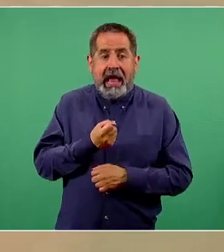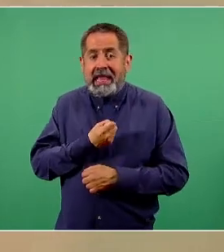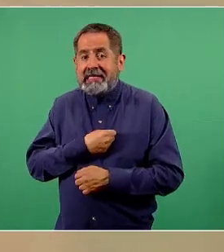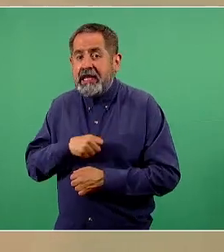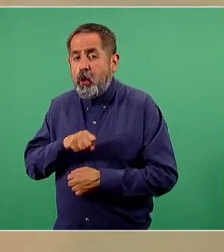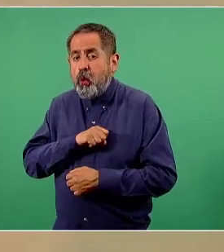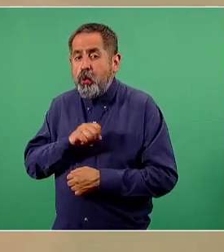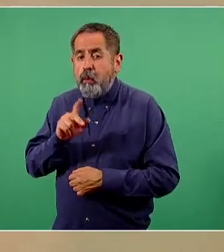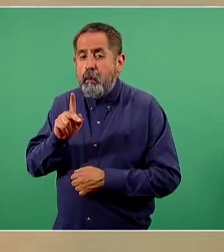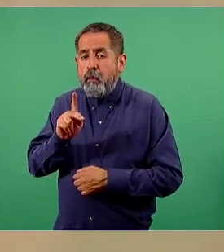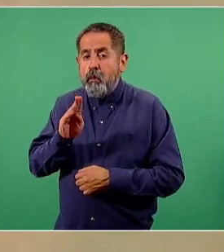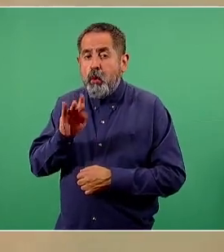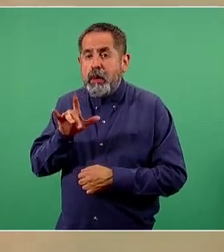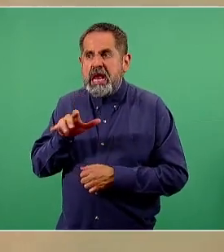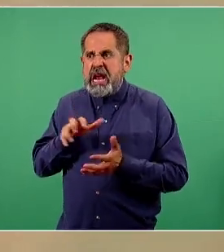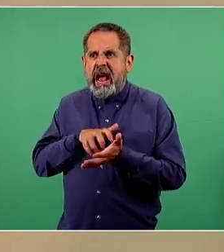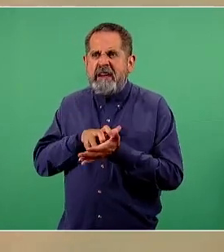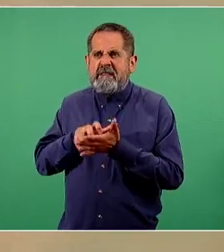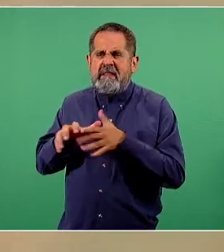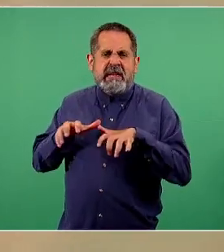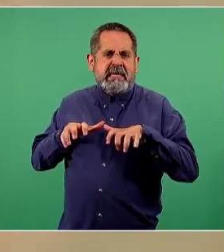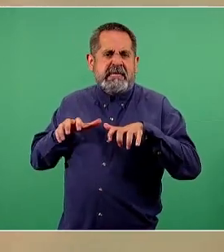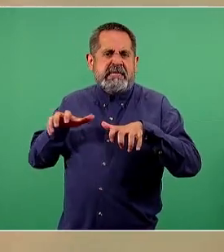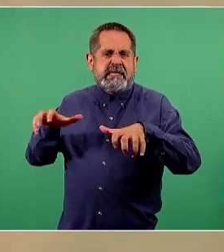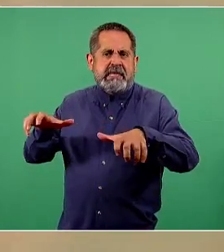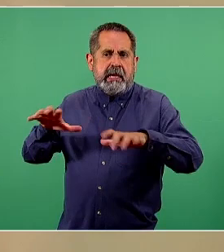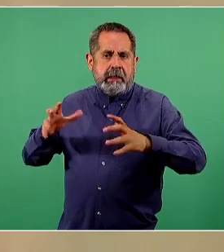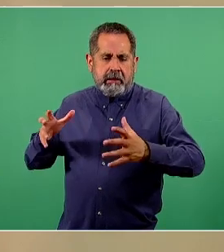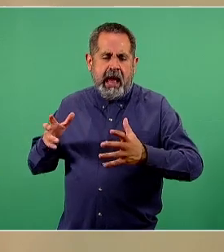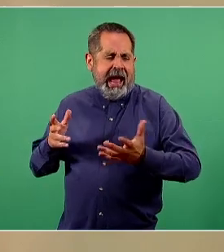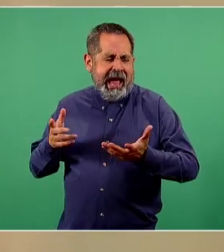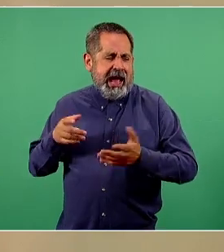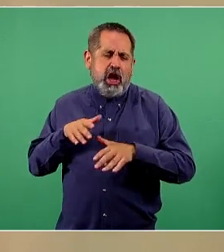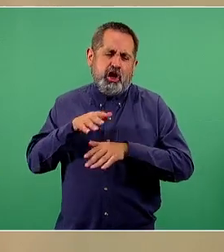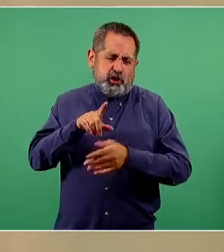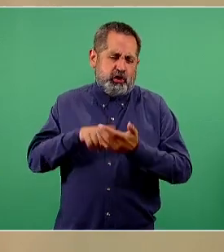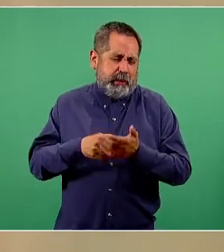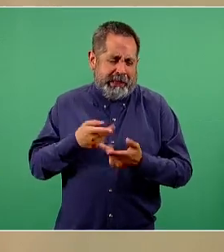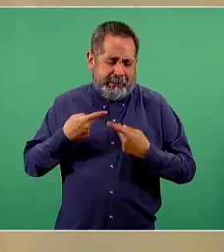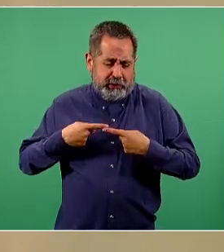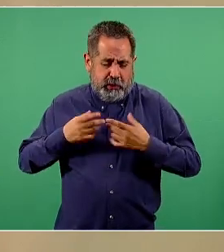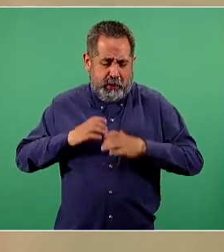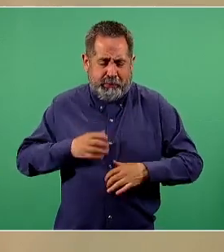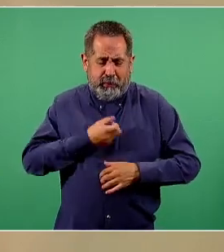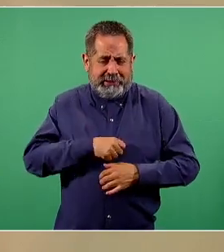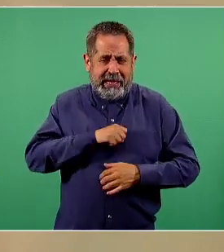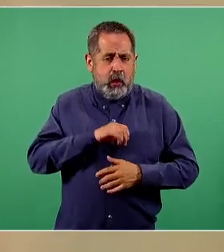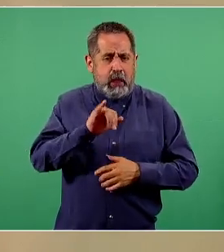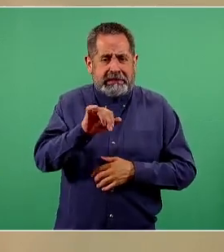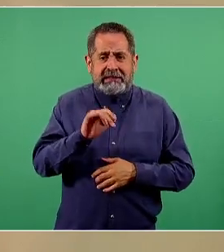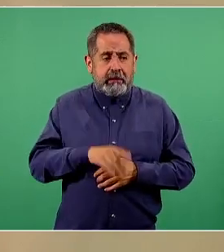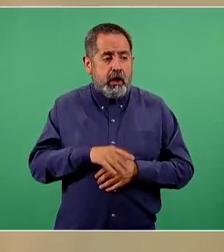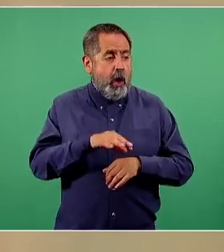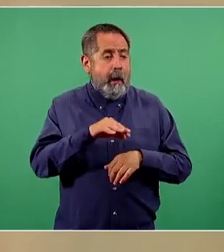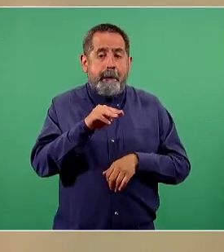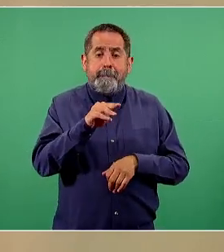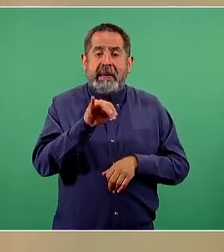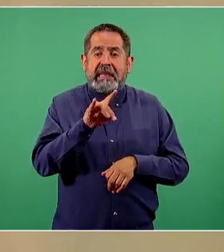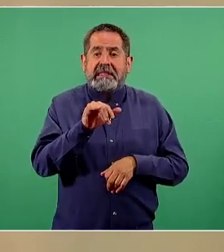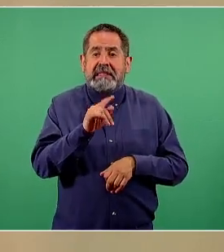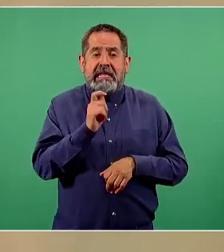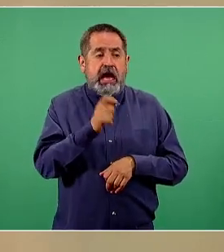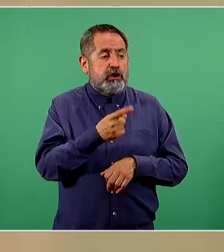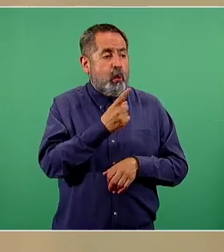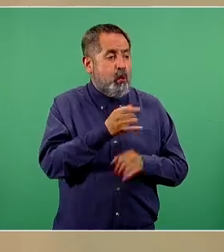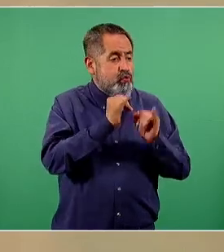sistema de ciencias de la salud, del Sistema Nacional de Salud, cuando se habla de la práctica, pero